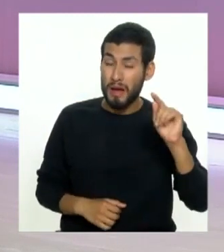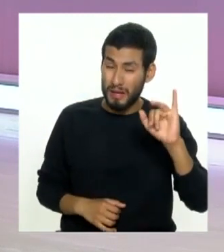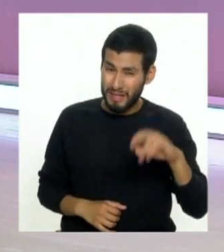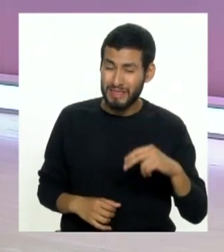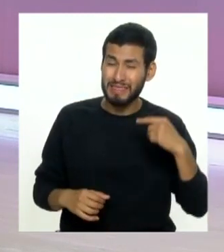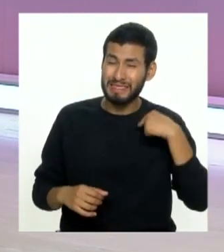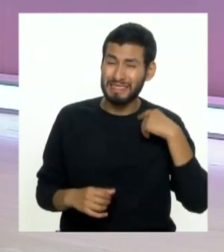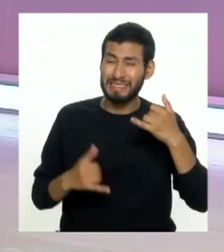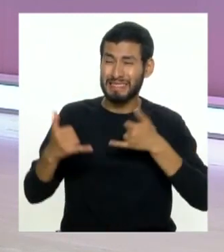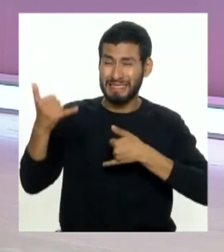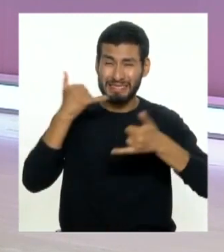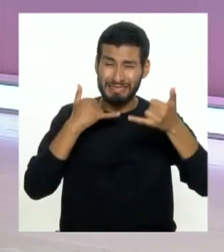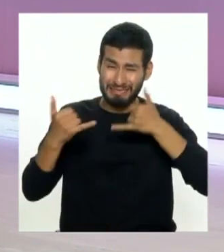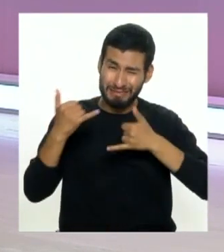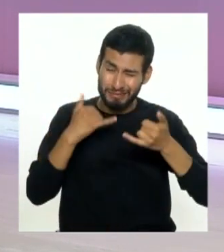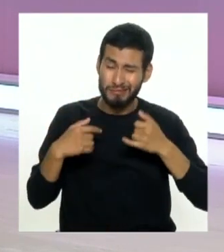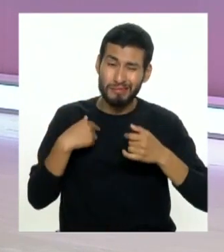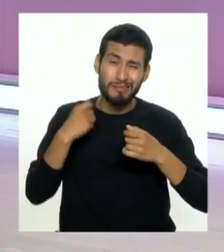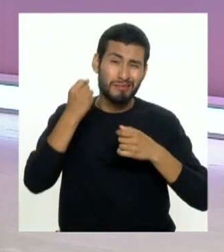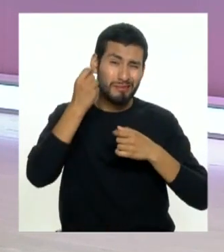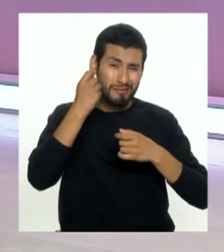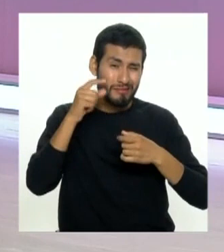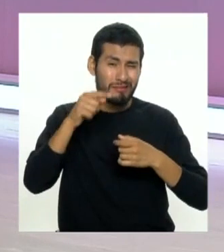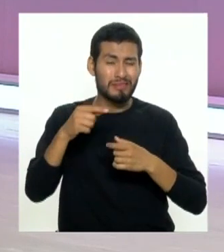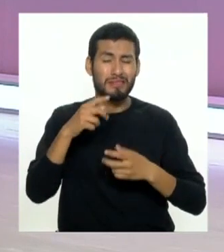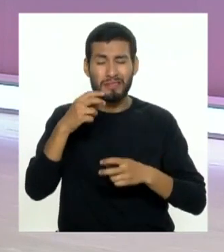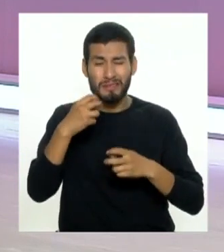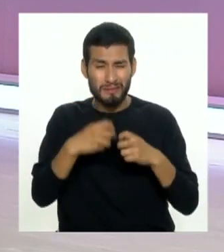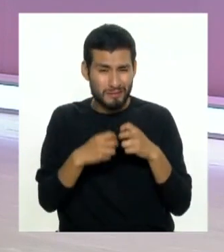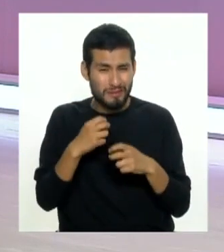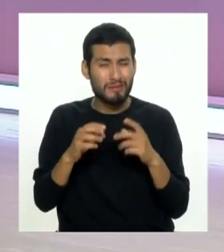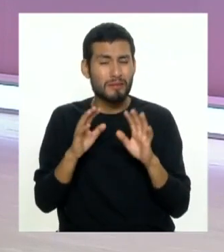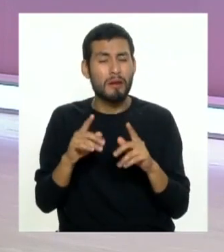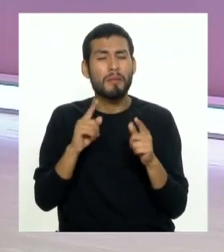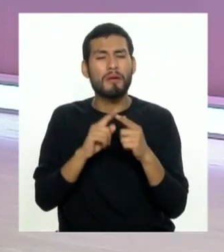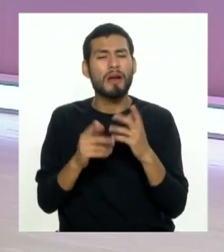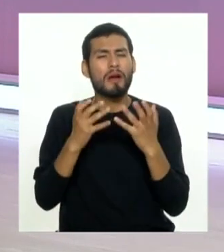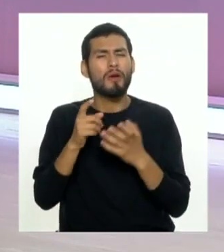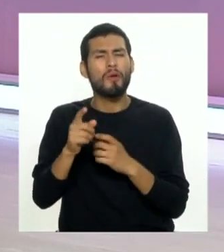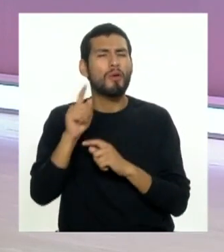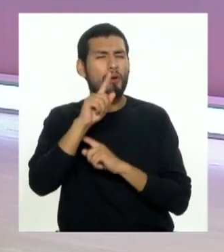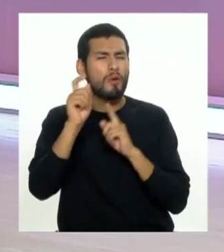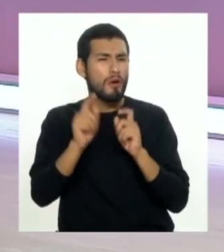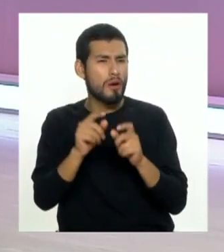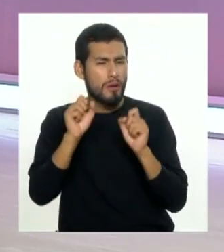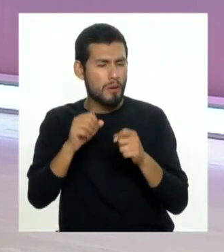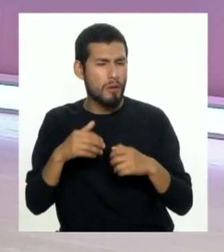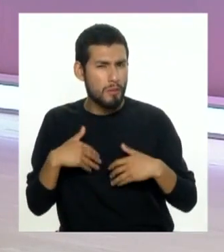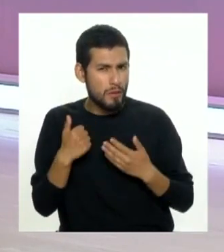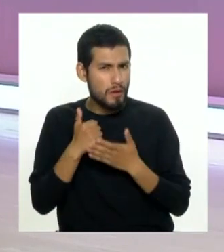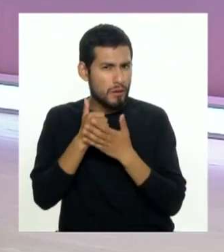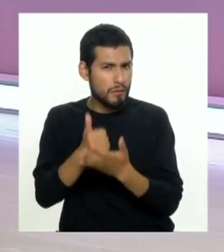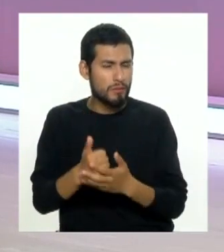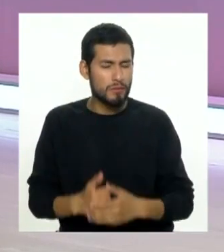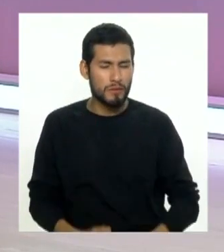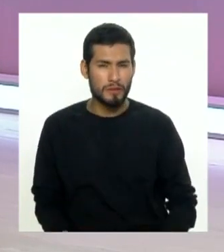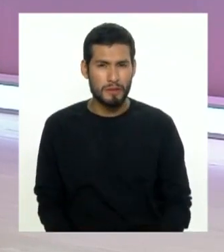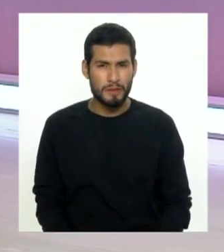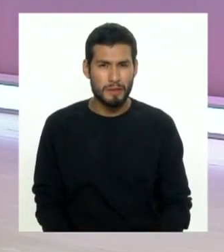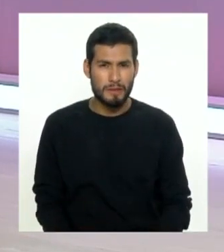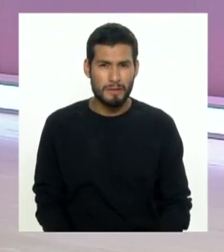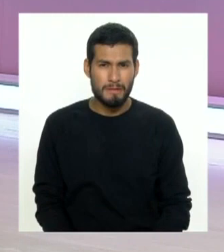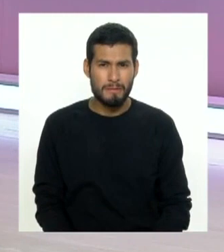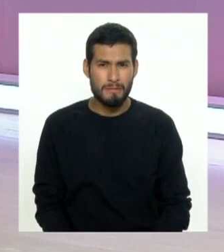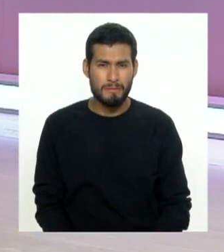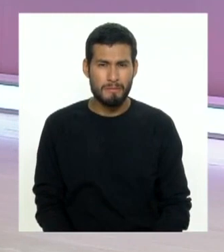tenemos varias llamadas en espera y entendemos el malestar, pero queríamos, por favor, ¿cuál es tu consulta para poder ayudarte? El